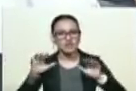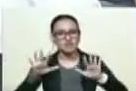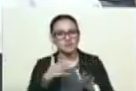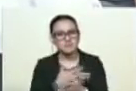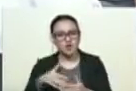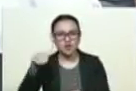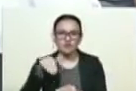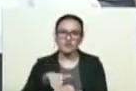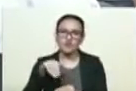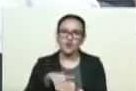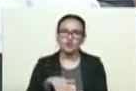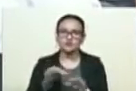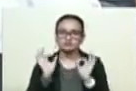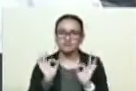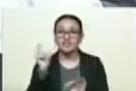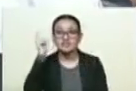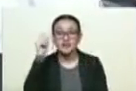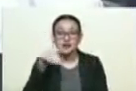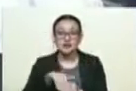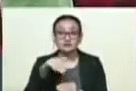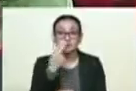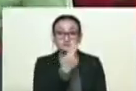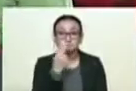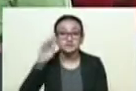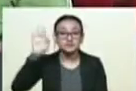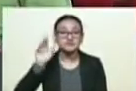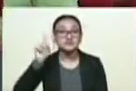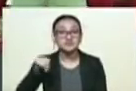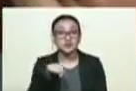de votos el día de las elecciones? ¿Lo juran?